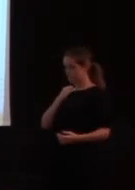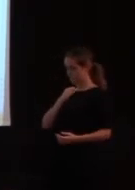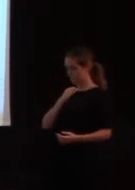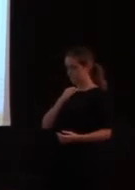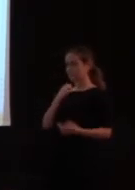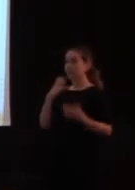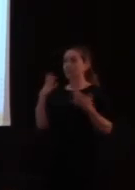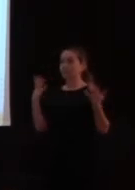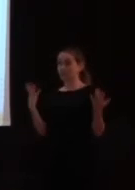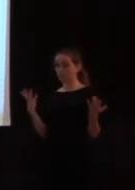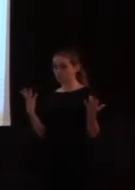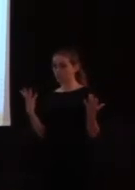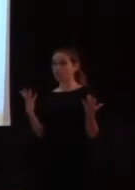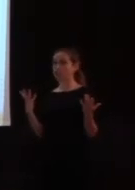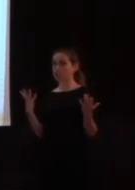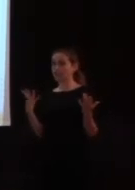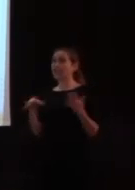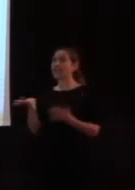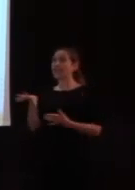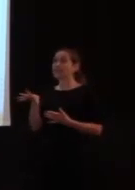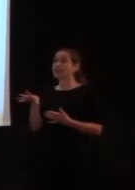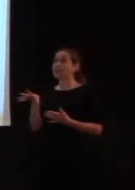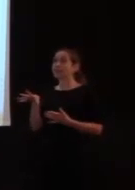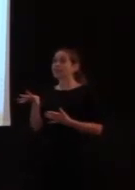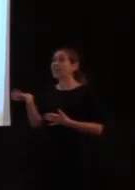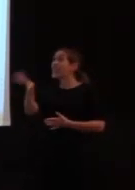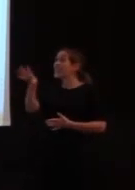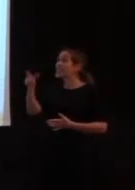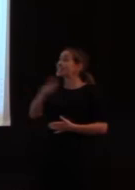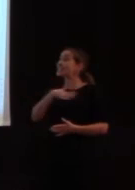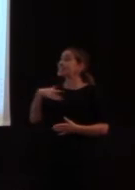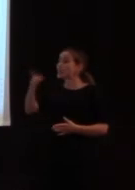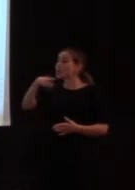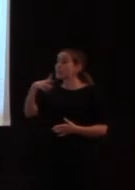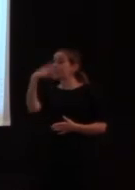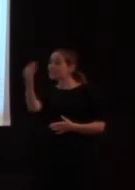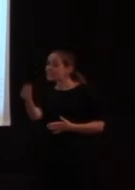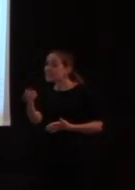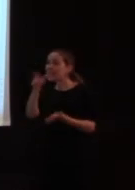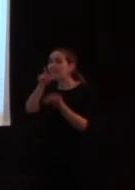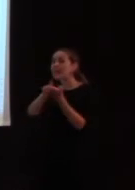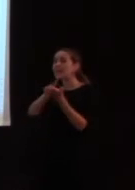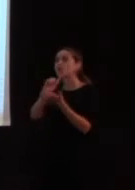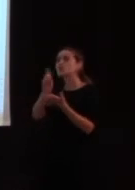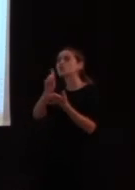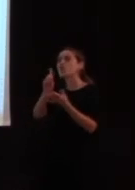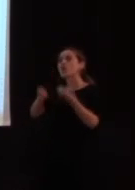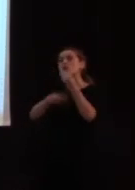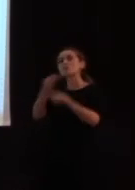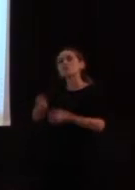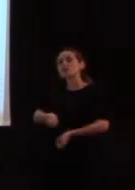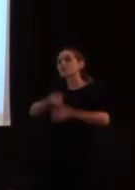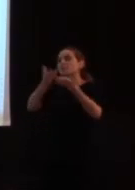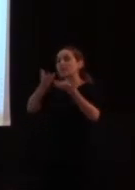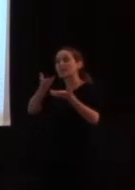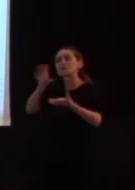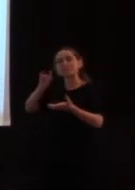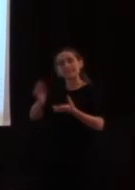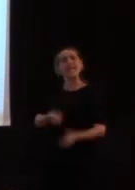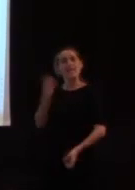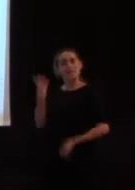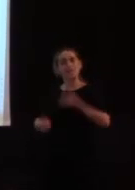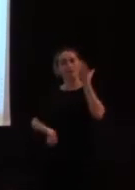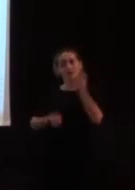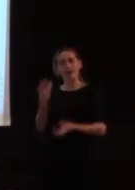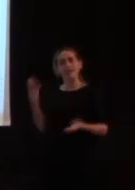concepción, entendiendo que la lengua va mucho más allá del uso, digamos, espontáneo. La lengua tiene que ser espontánea, pero también